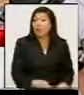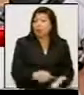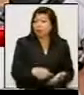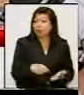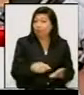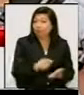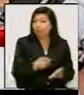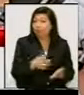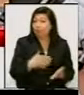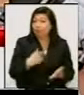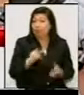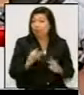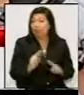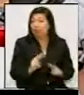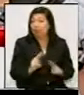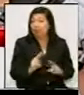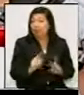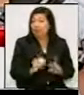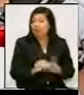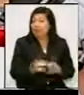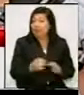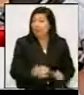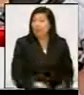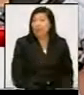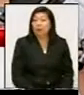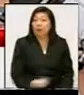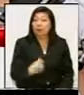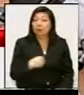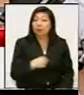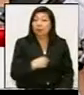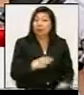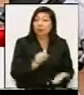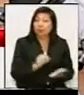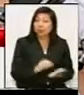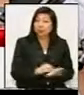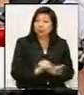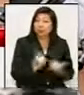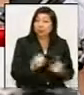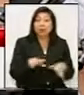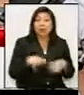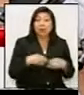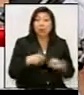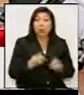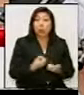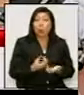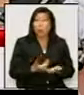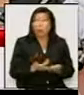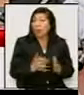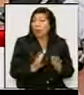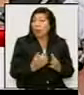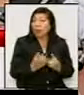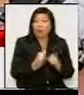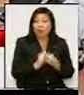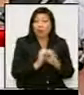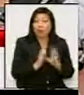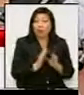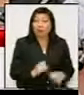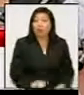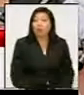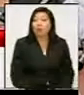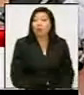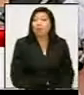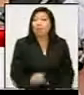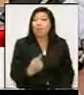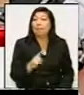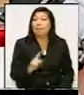reporte, ustedes van a poder observar con mayor detalle, y nosotros nuevamente a disposición de hacer cualquier aclaración o ampliación que ustedes tengan, que para eso justamente estamos,